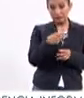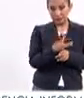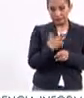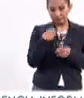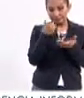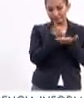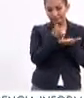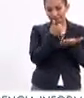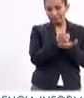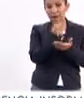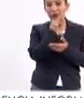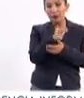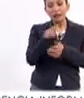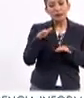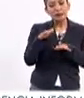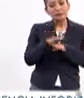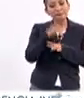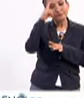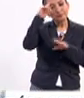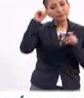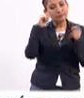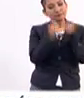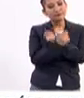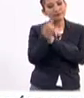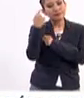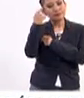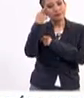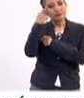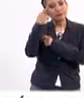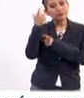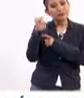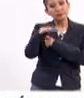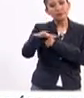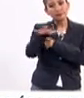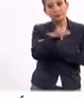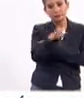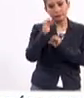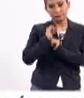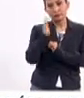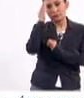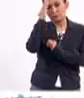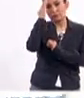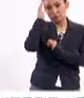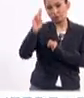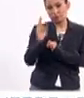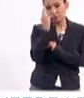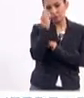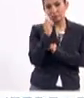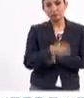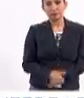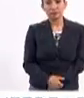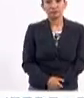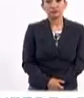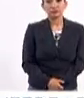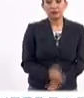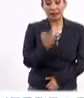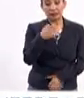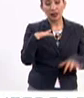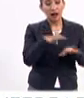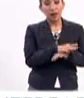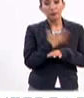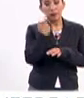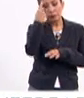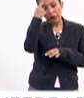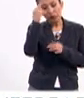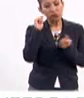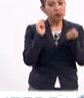suceda, pero también ha cambiado la mentalidad de las autoridades universitarias. Este cambio en la